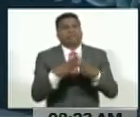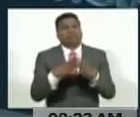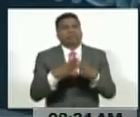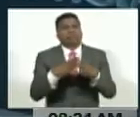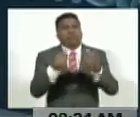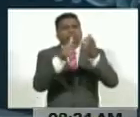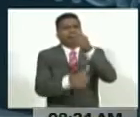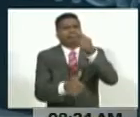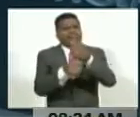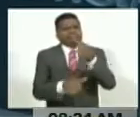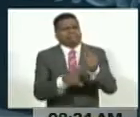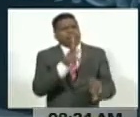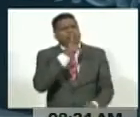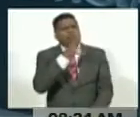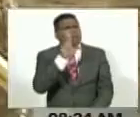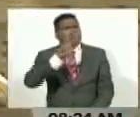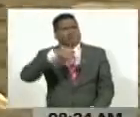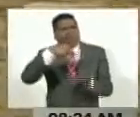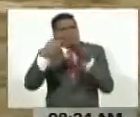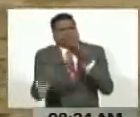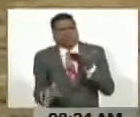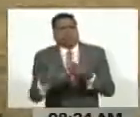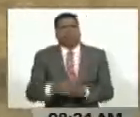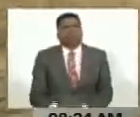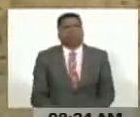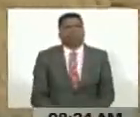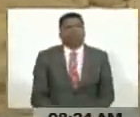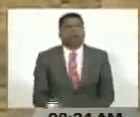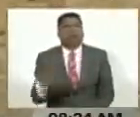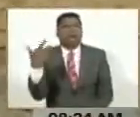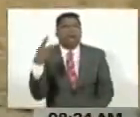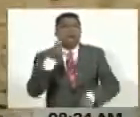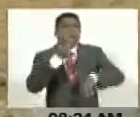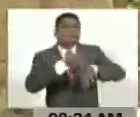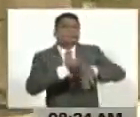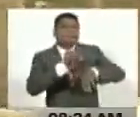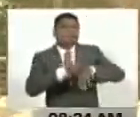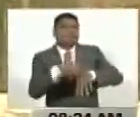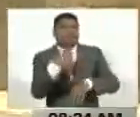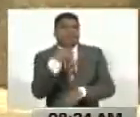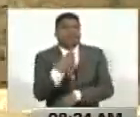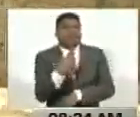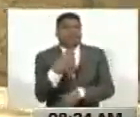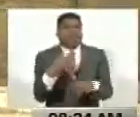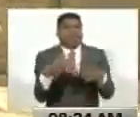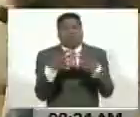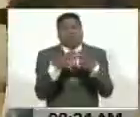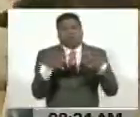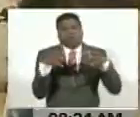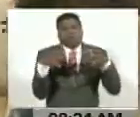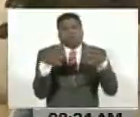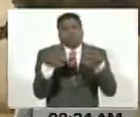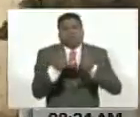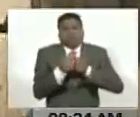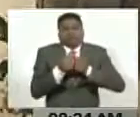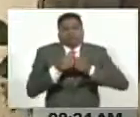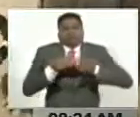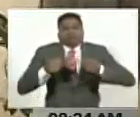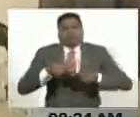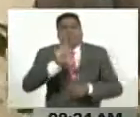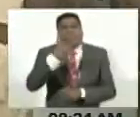caída accidental. Los médicos informaron que la recuperación de su peso normal se logrará aproximadamente